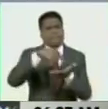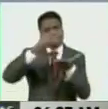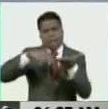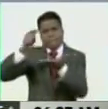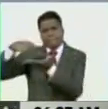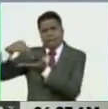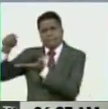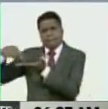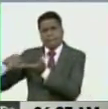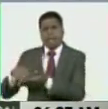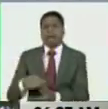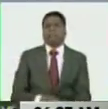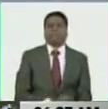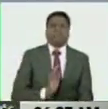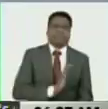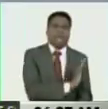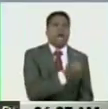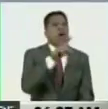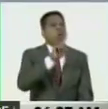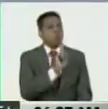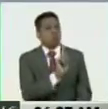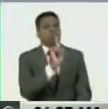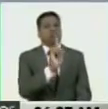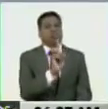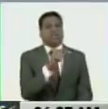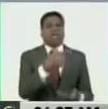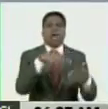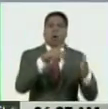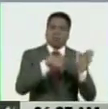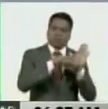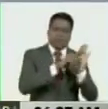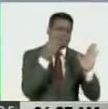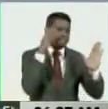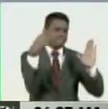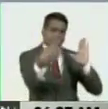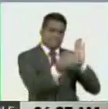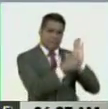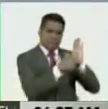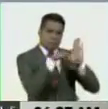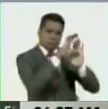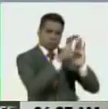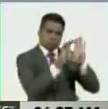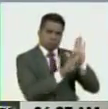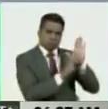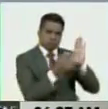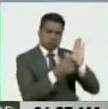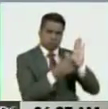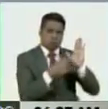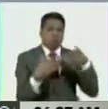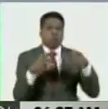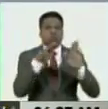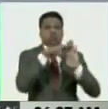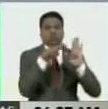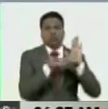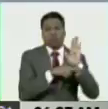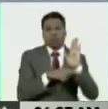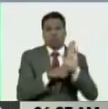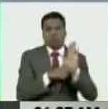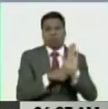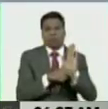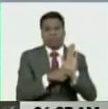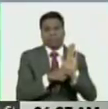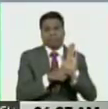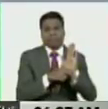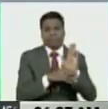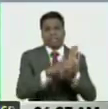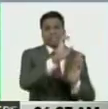vez que tomamos como referencia la Constitución, la norma, la Sala Constitucional en